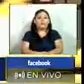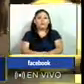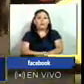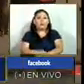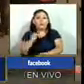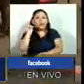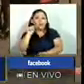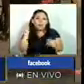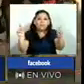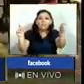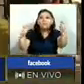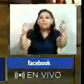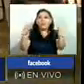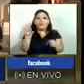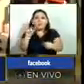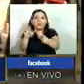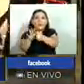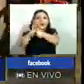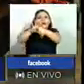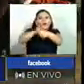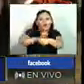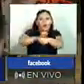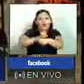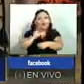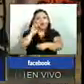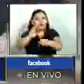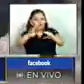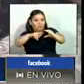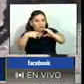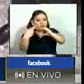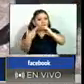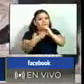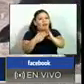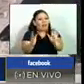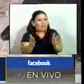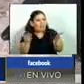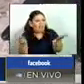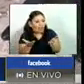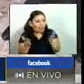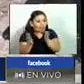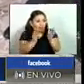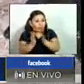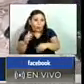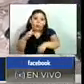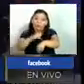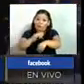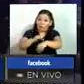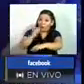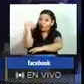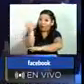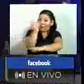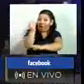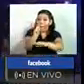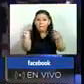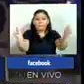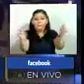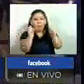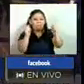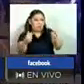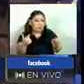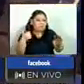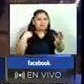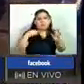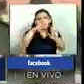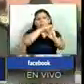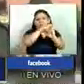coronaparis como se hacen conocer popularmente en redes sociales son fiestas organizadas en plena pandemia y en desafío a las restricciones